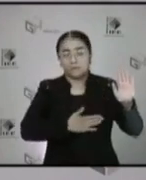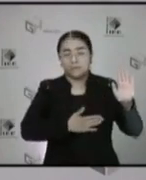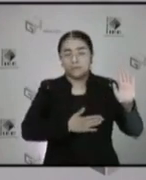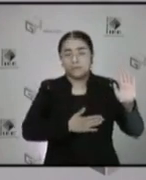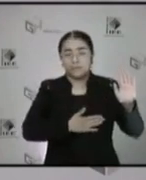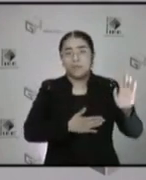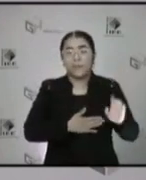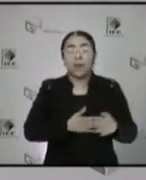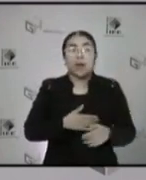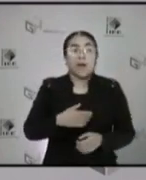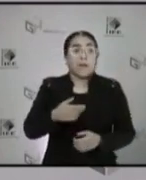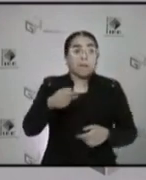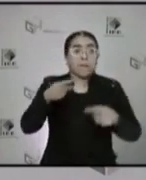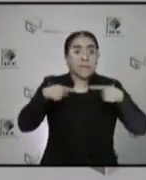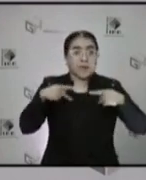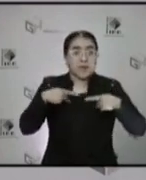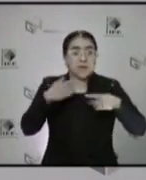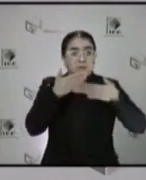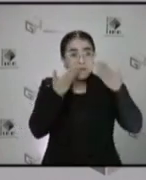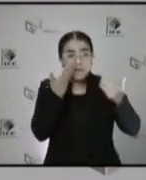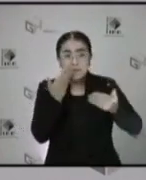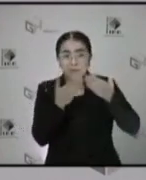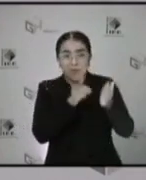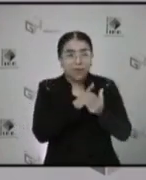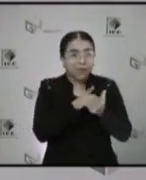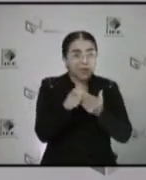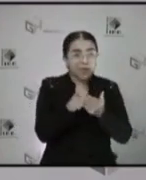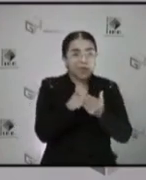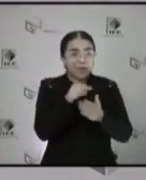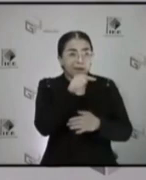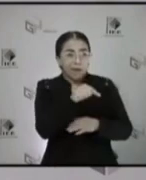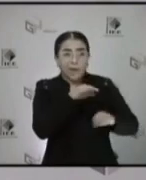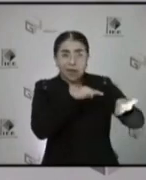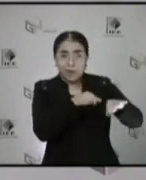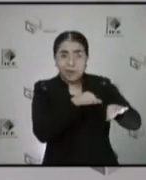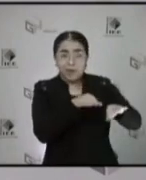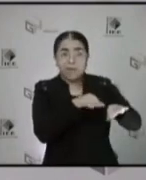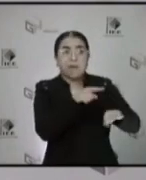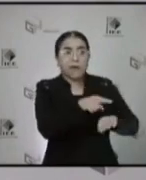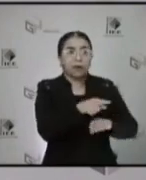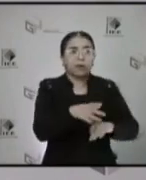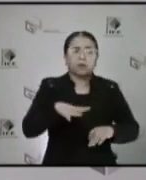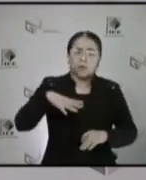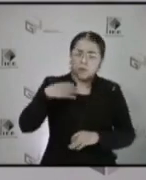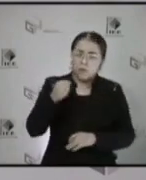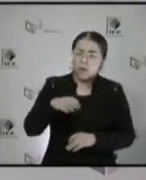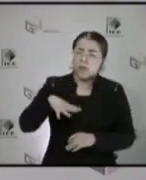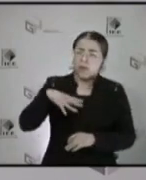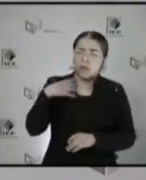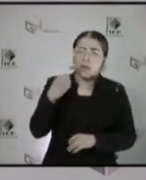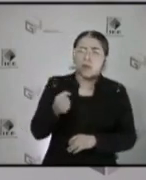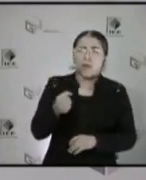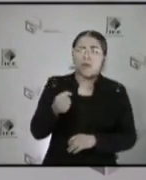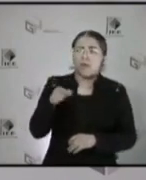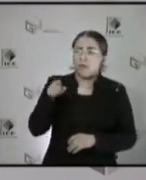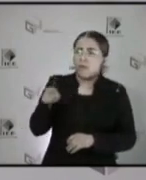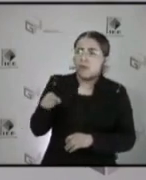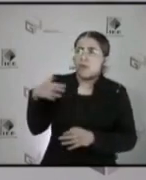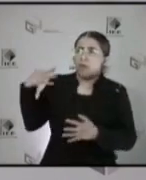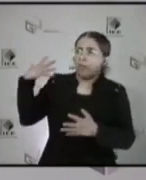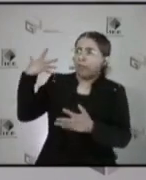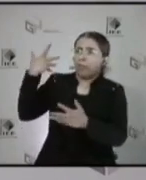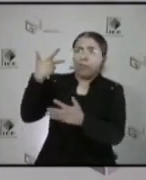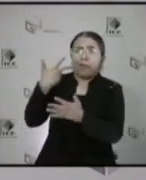Los jueces deben ser los que tienen ahí mucho tiempo luchando con honestidad y con humildad, con un